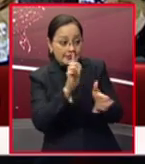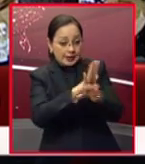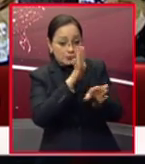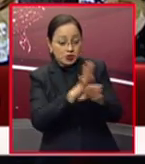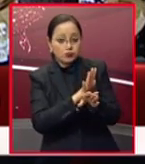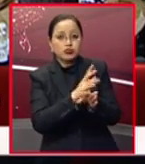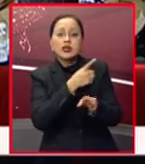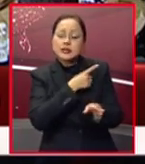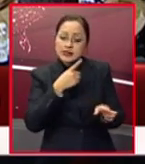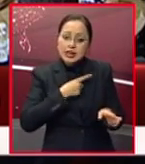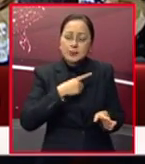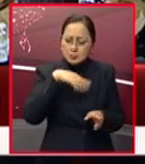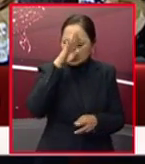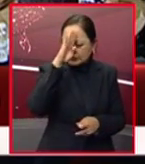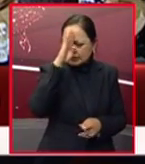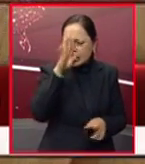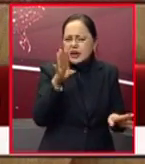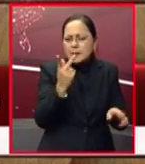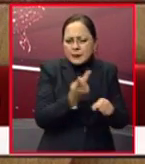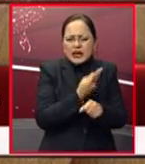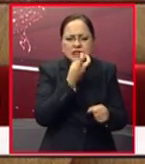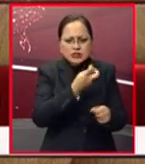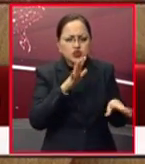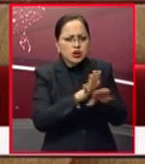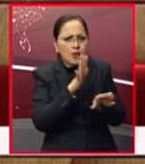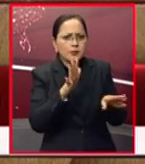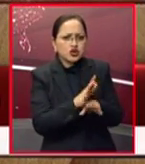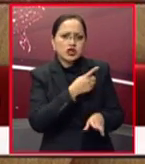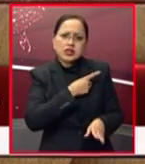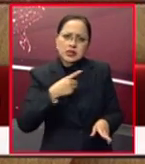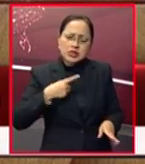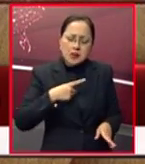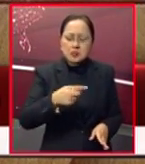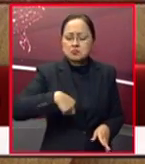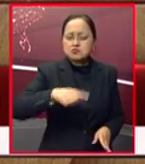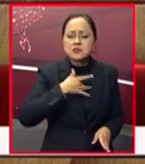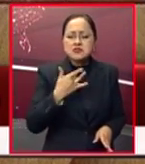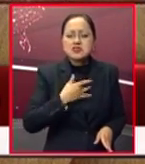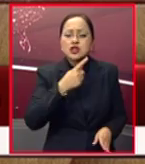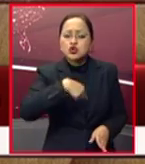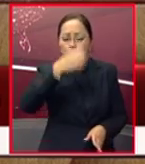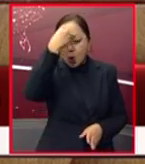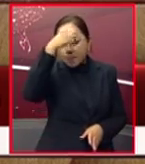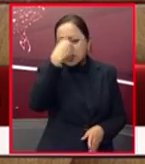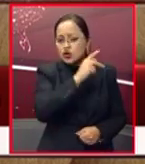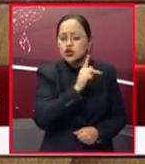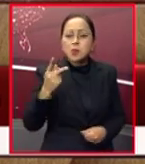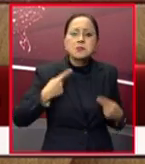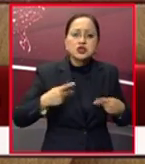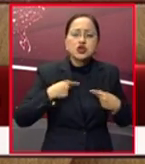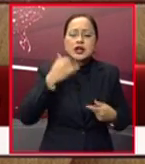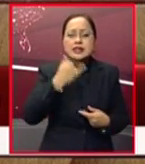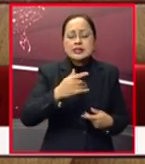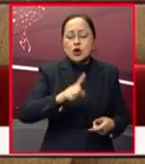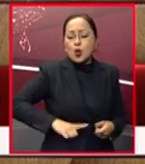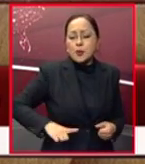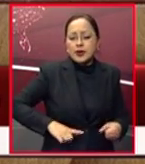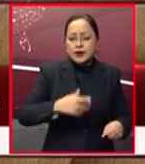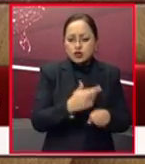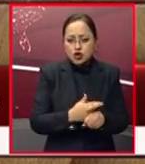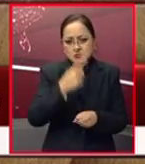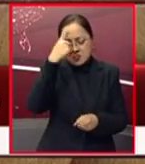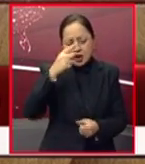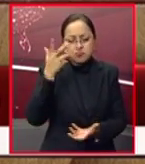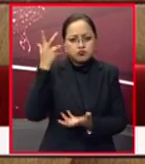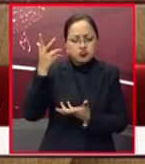los actos de conmemoración deben de tomar en cuenta la relación entre los habitantes y los gobernantes para cumplir las expectativas de los